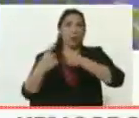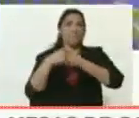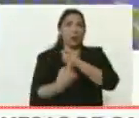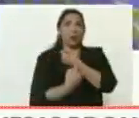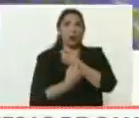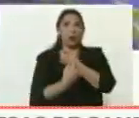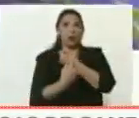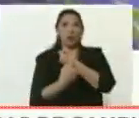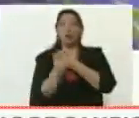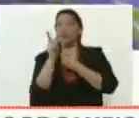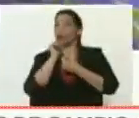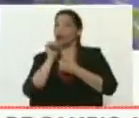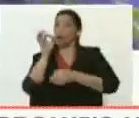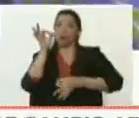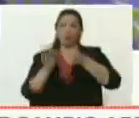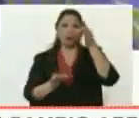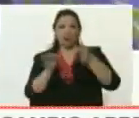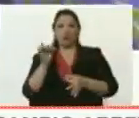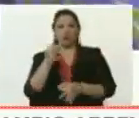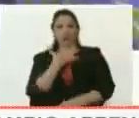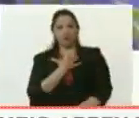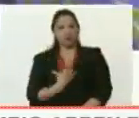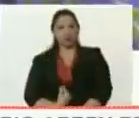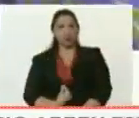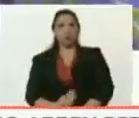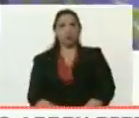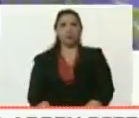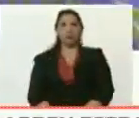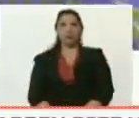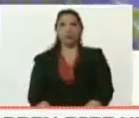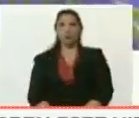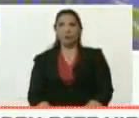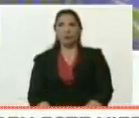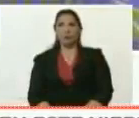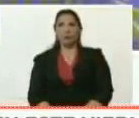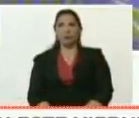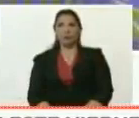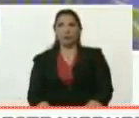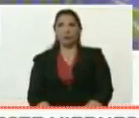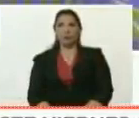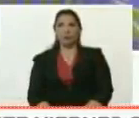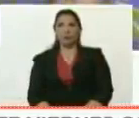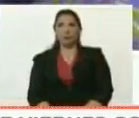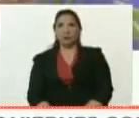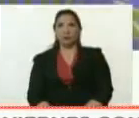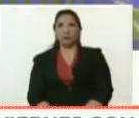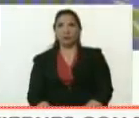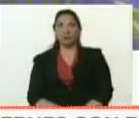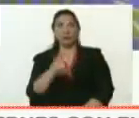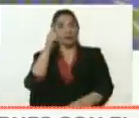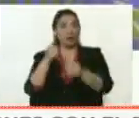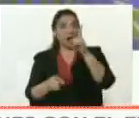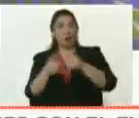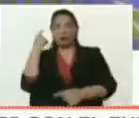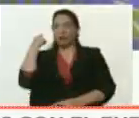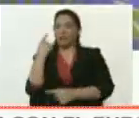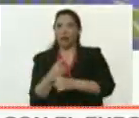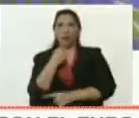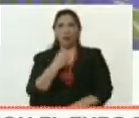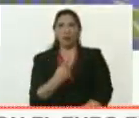la injusticia, a la indignidad. Así que, si algo tenemos que